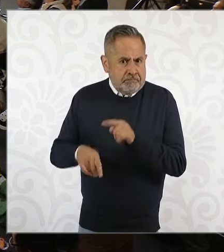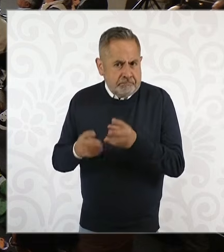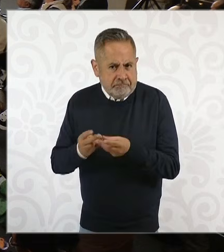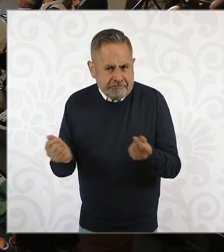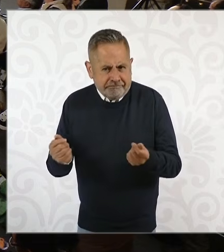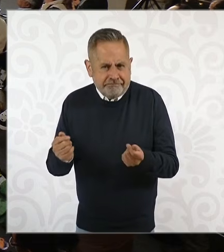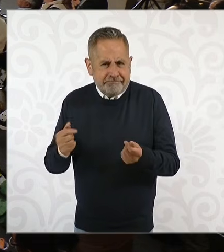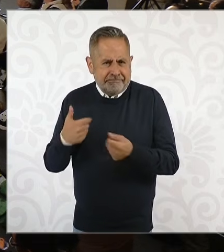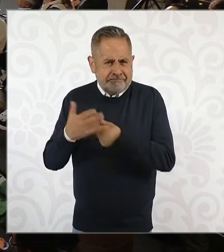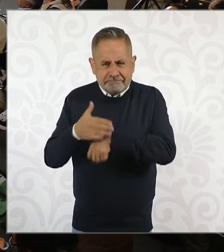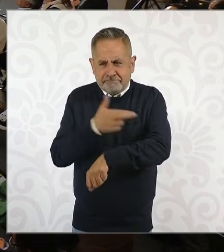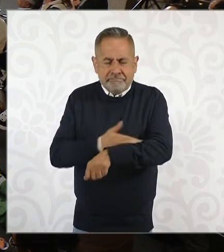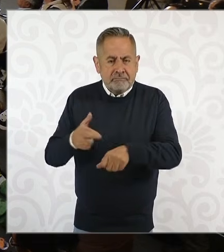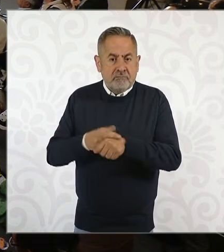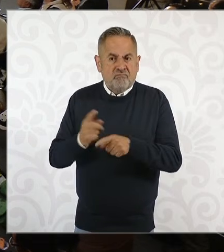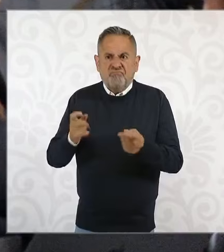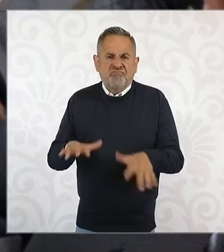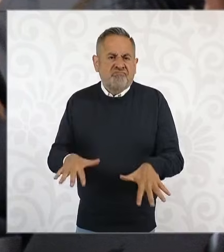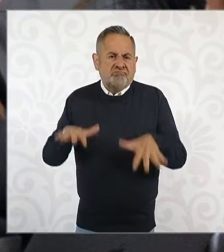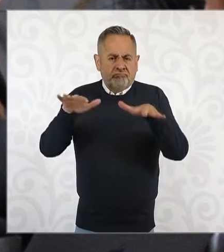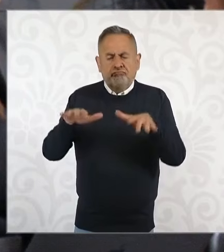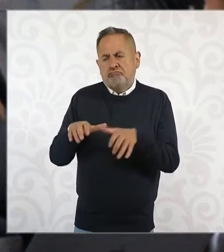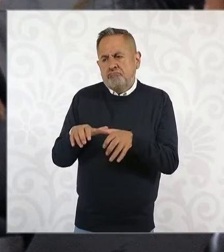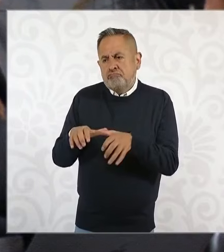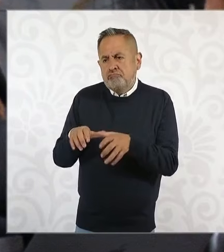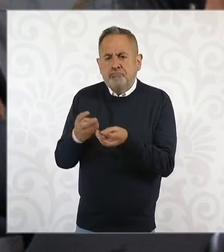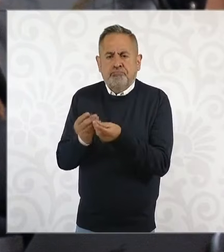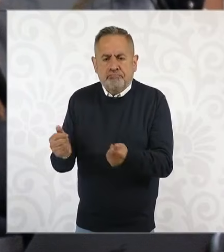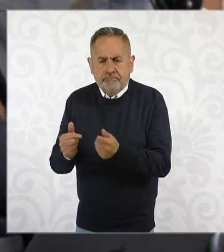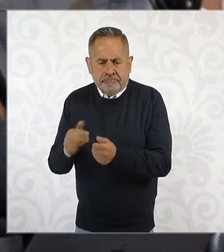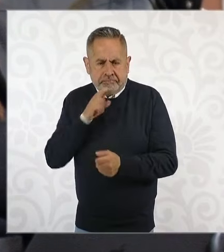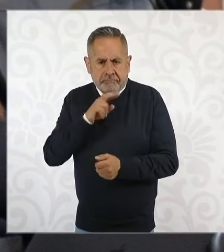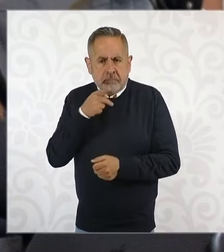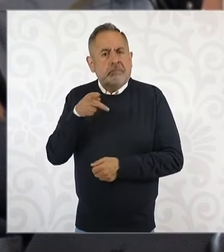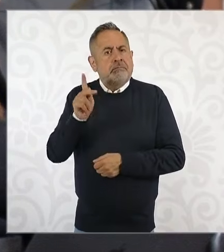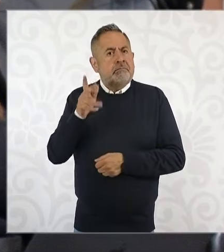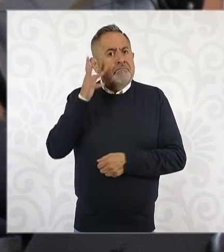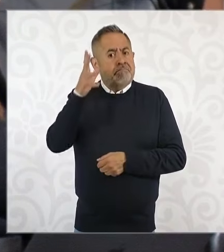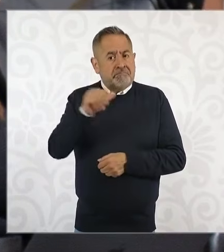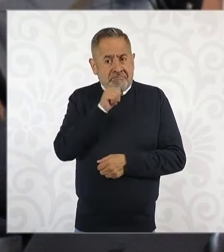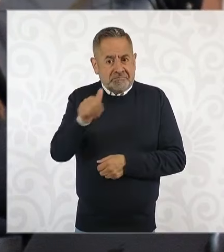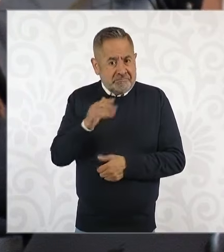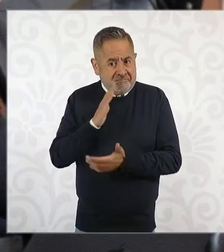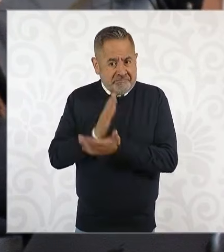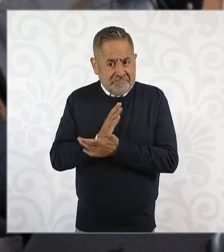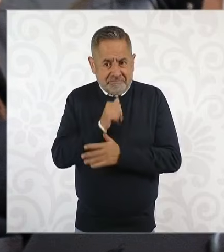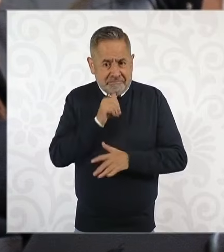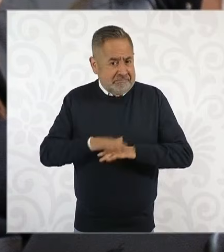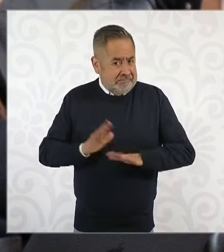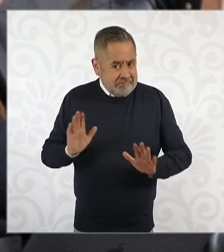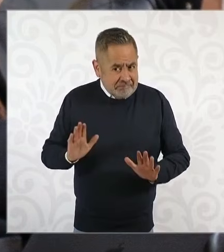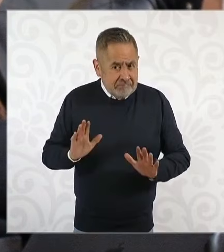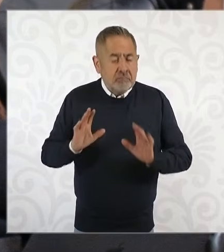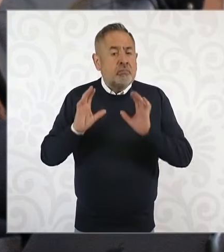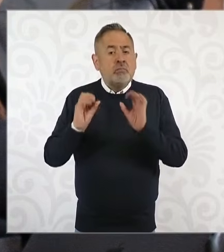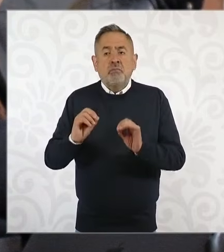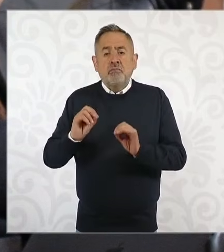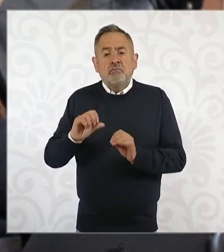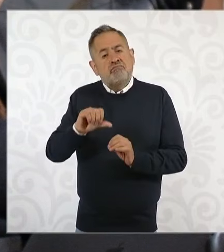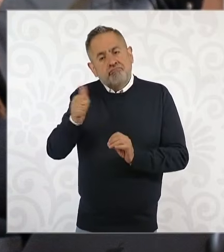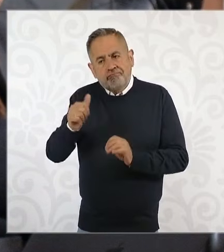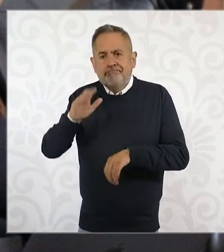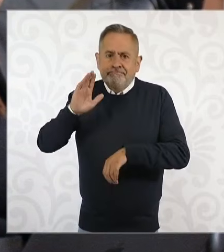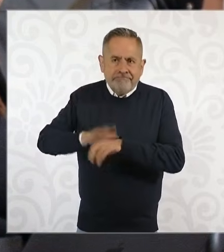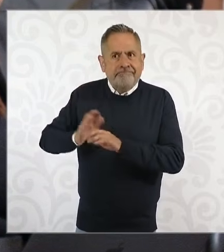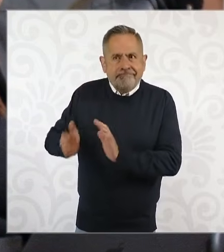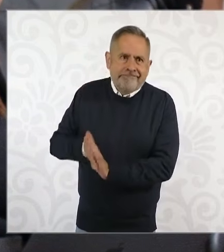en poco tiempo. Ya no sucedería o habría que hacer otra obra para que esta zona ya no